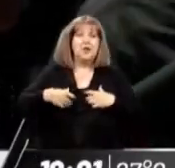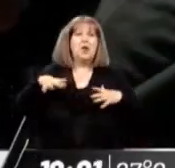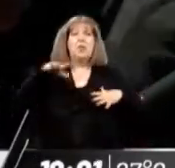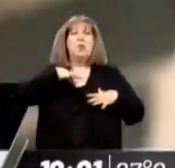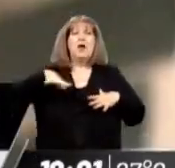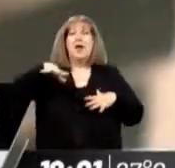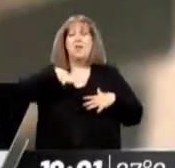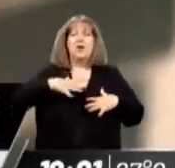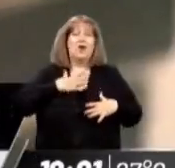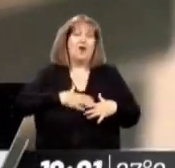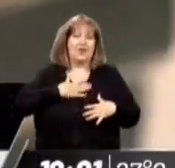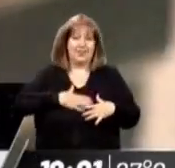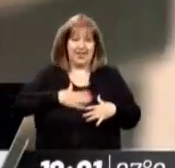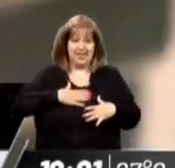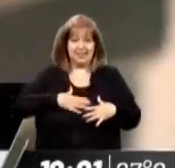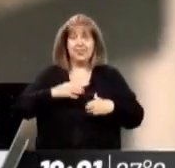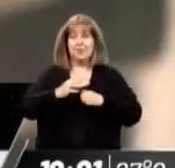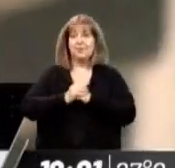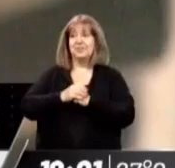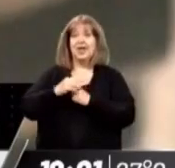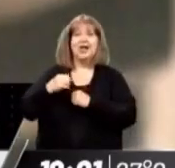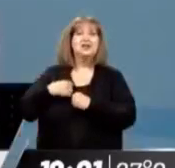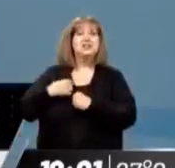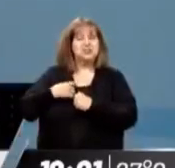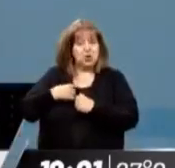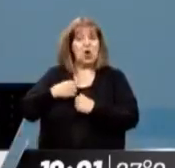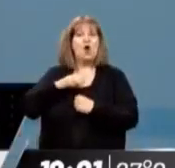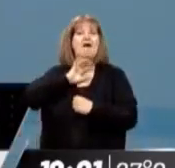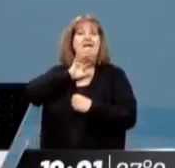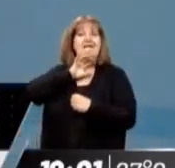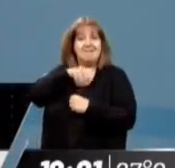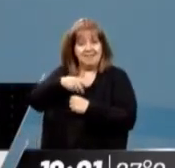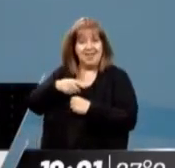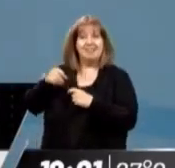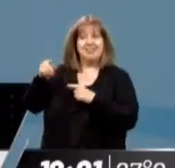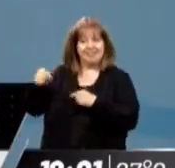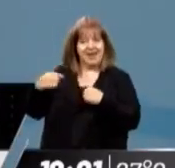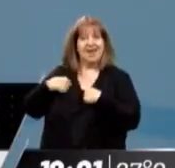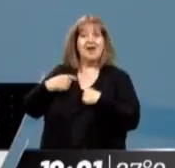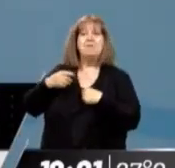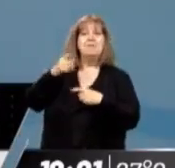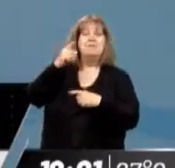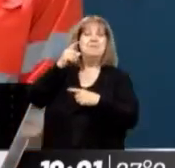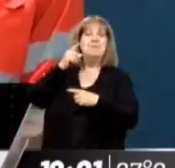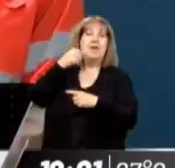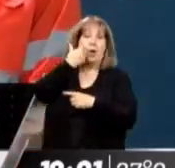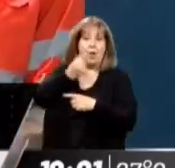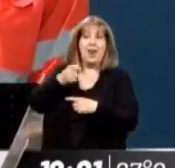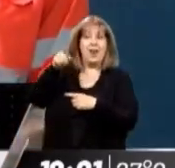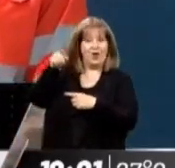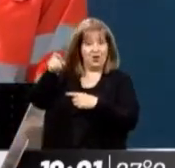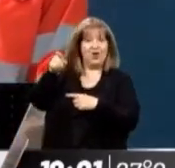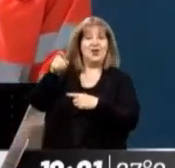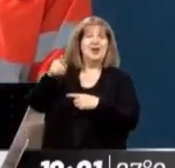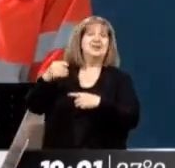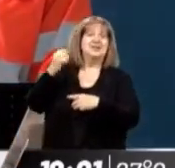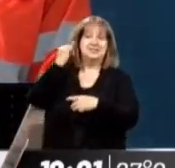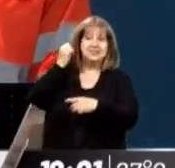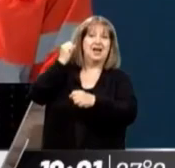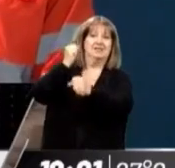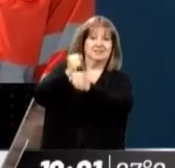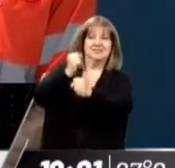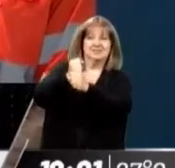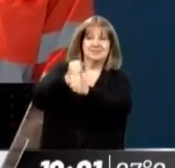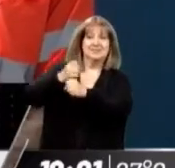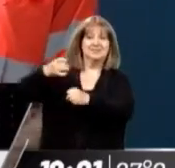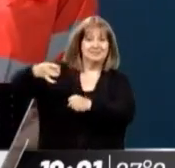todo el pueblo muy, muy contento. Soy nieta de ferroviario, hija de ferroviario, así que una emoción. 10 años, 12 años en esta